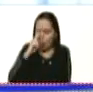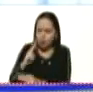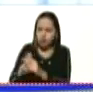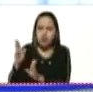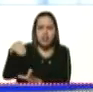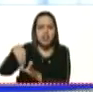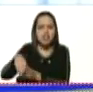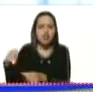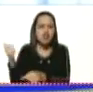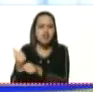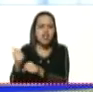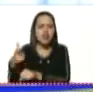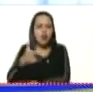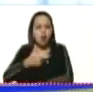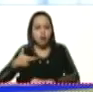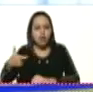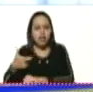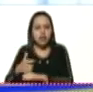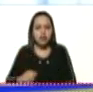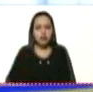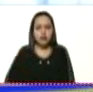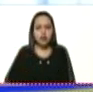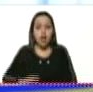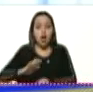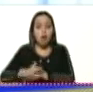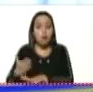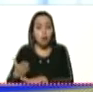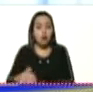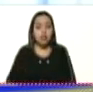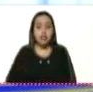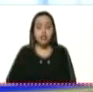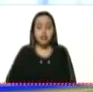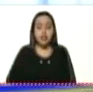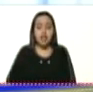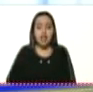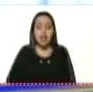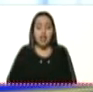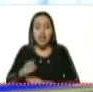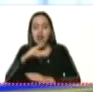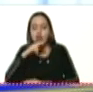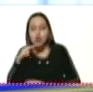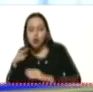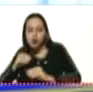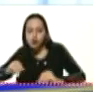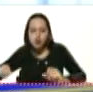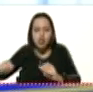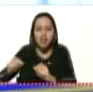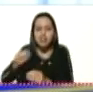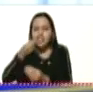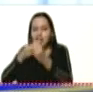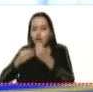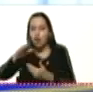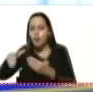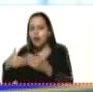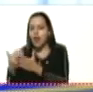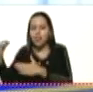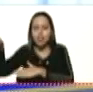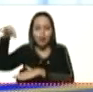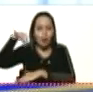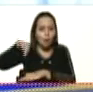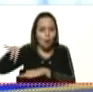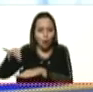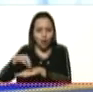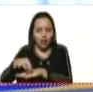gobierno, porque la miel se la comen hasta las moscas, y el mayor vicio de un gobierno